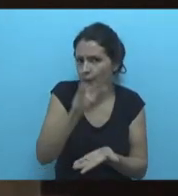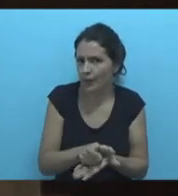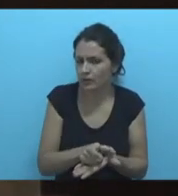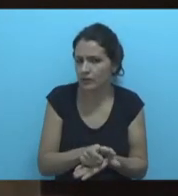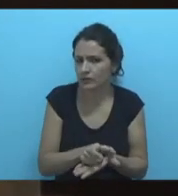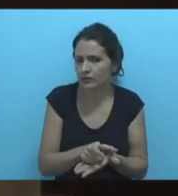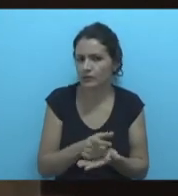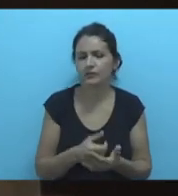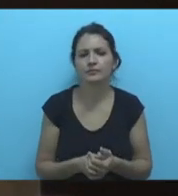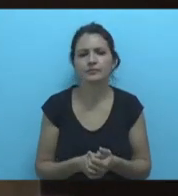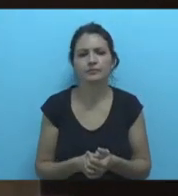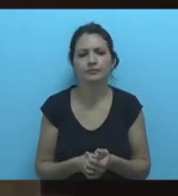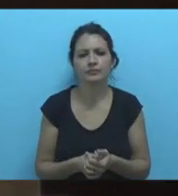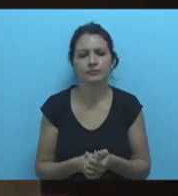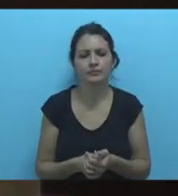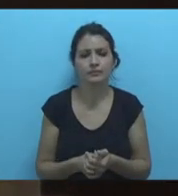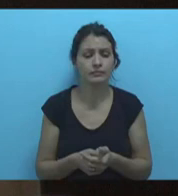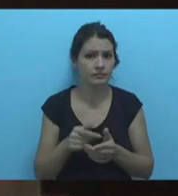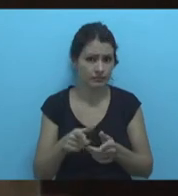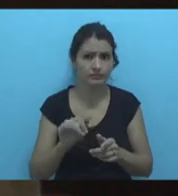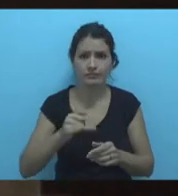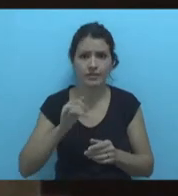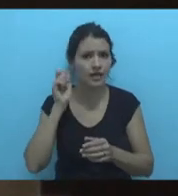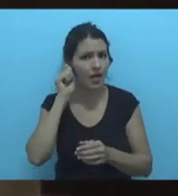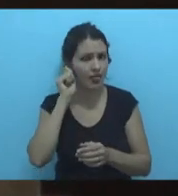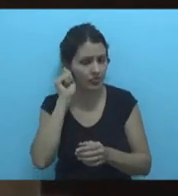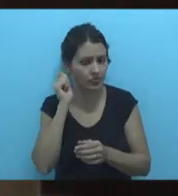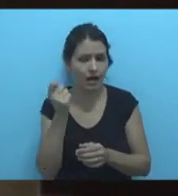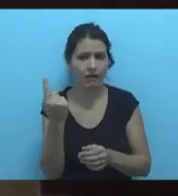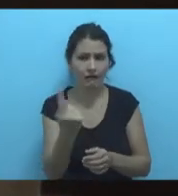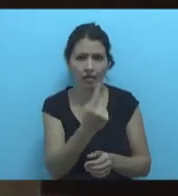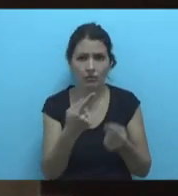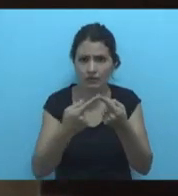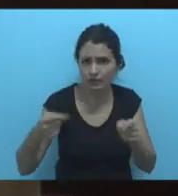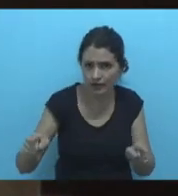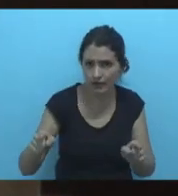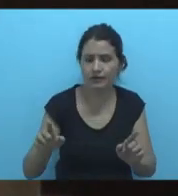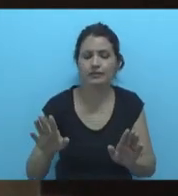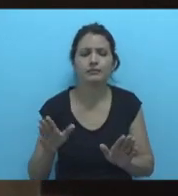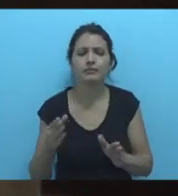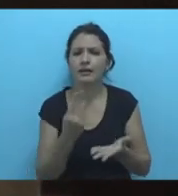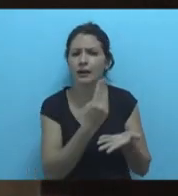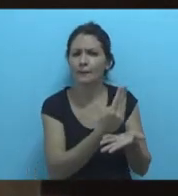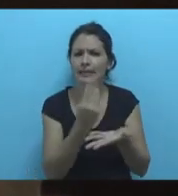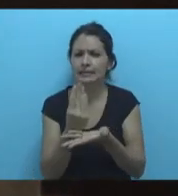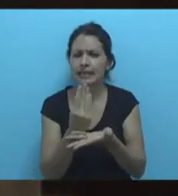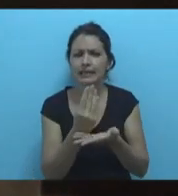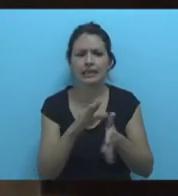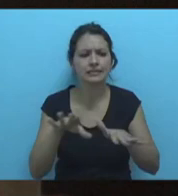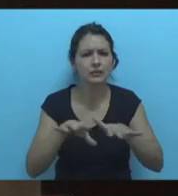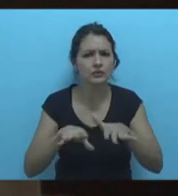dos personas con una diferencia generacional que representan distintas etapas de la lucha política en